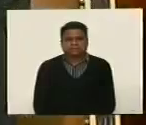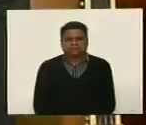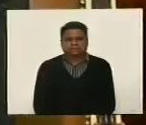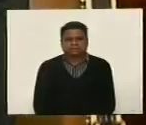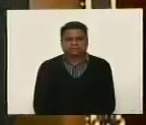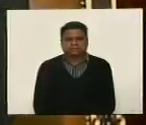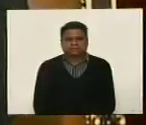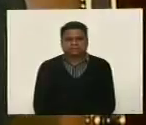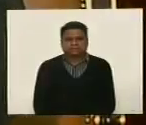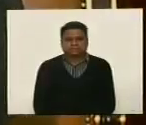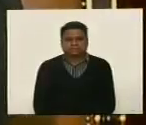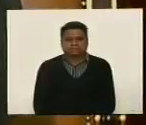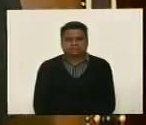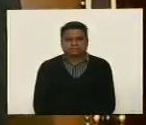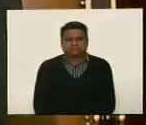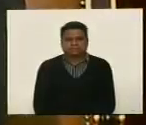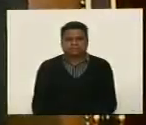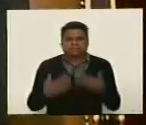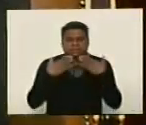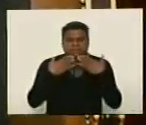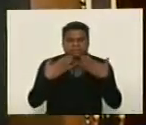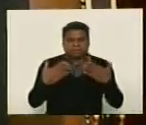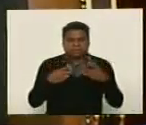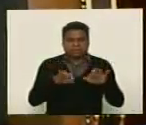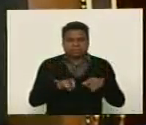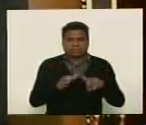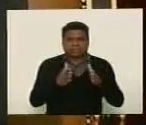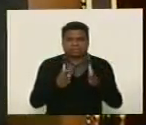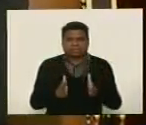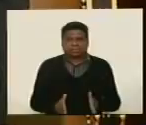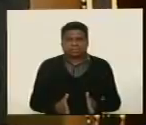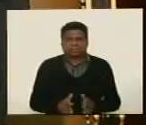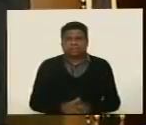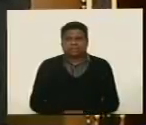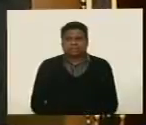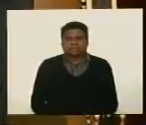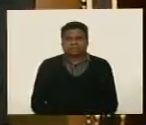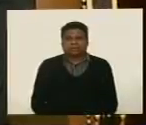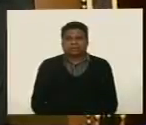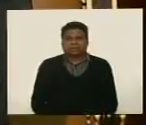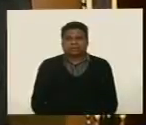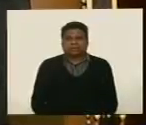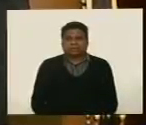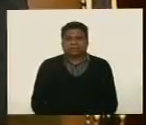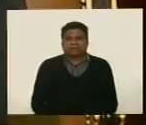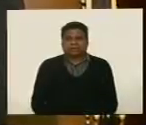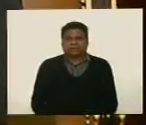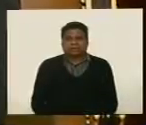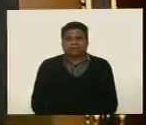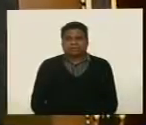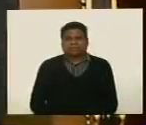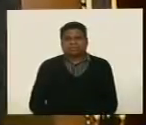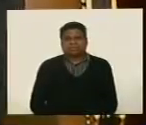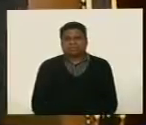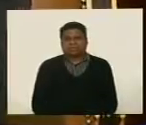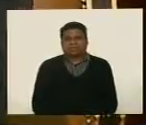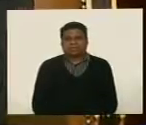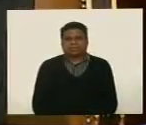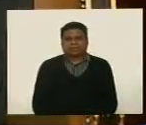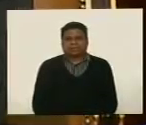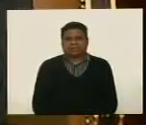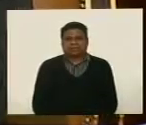agradecemos al secretario ordenar la publicación en Gaceta Oficial del presente acuerdo y a